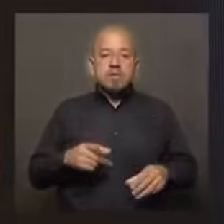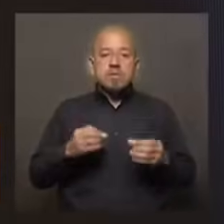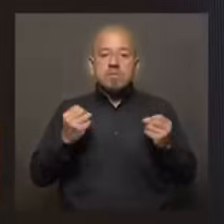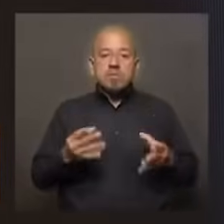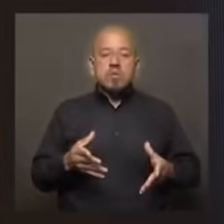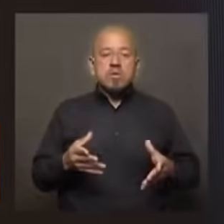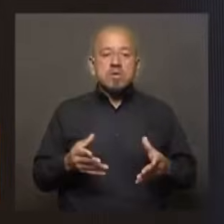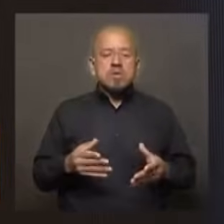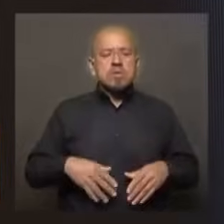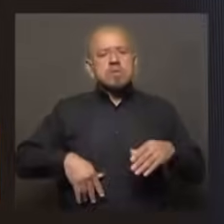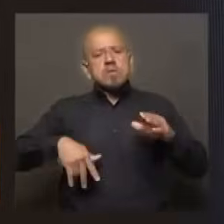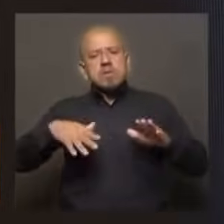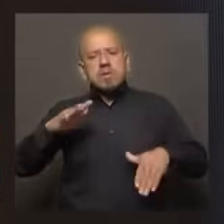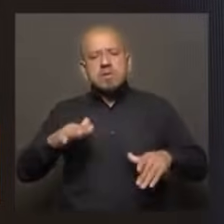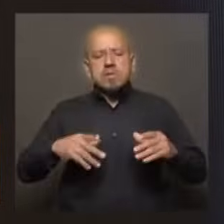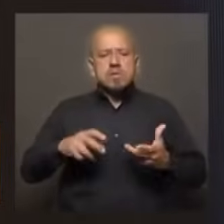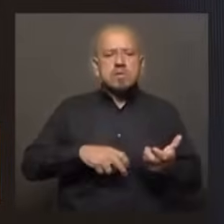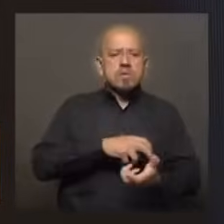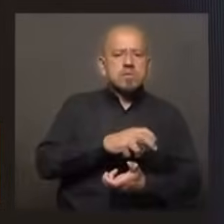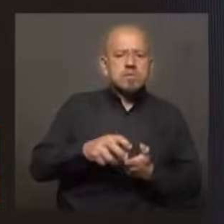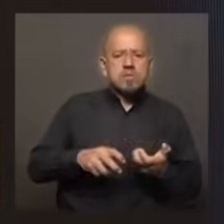es a veces es como complejo